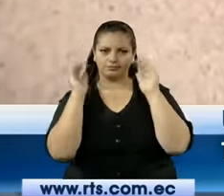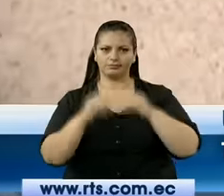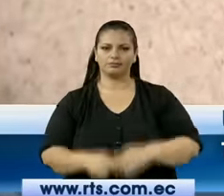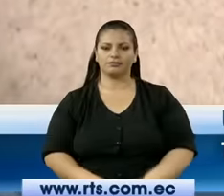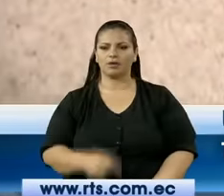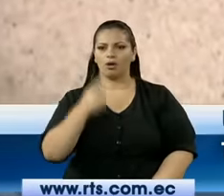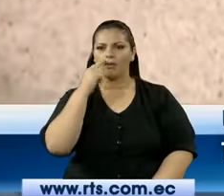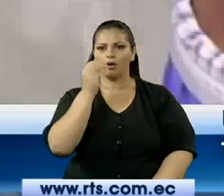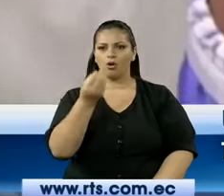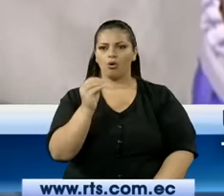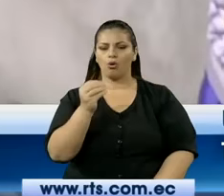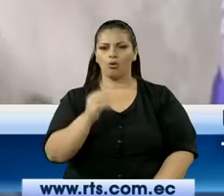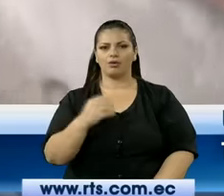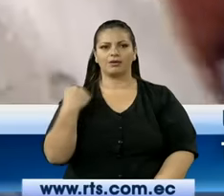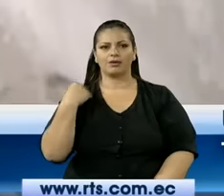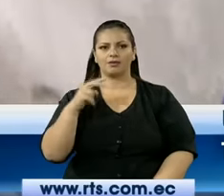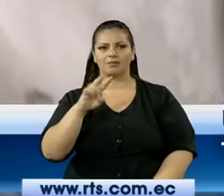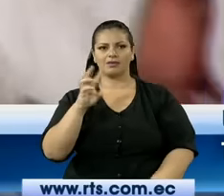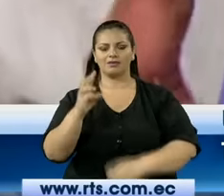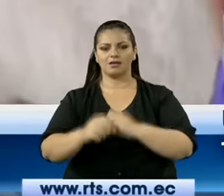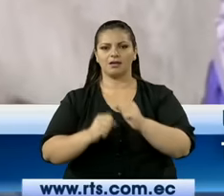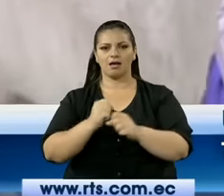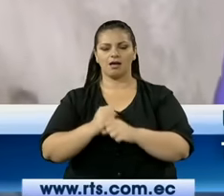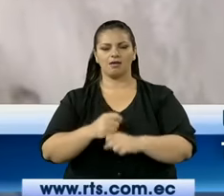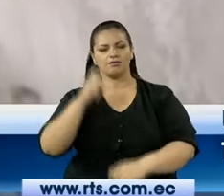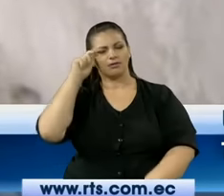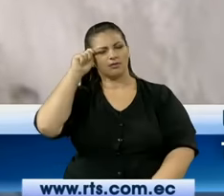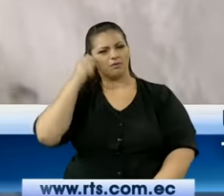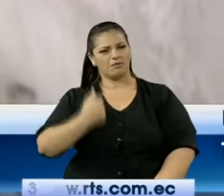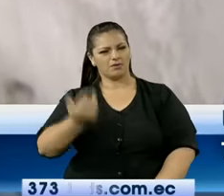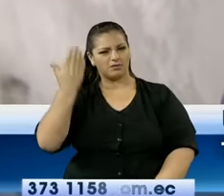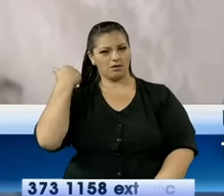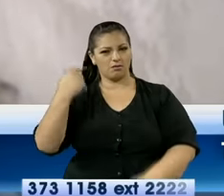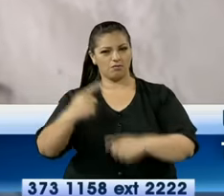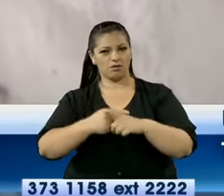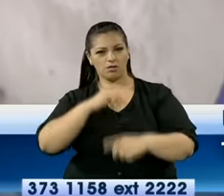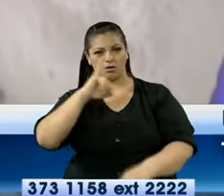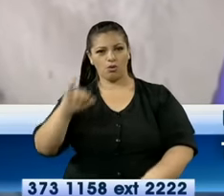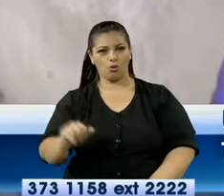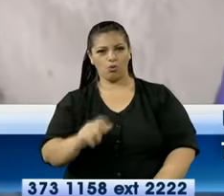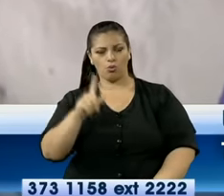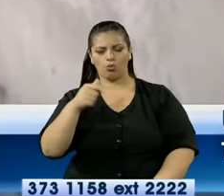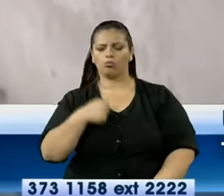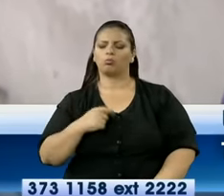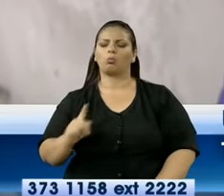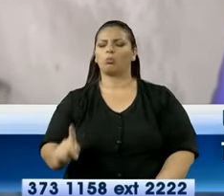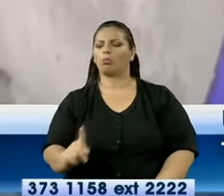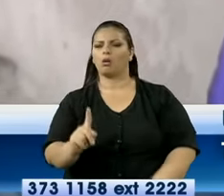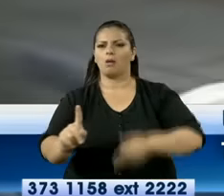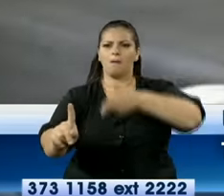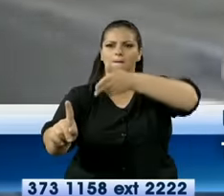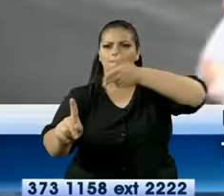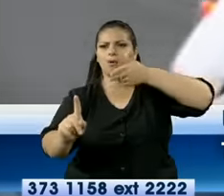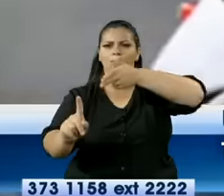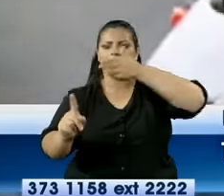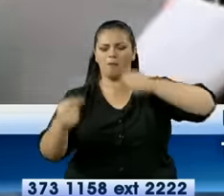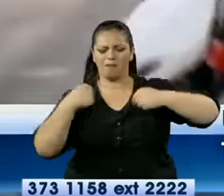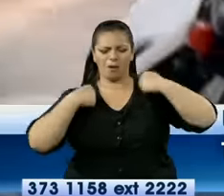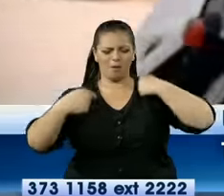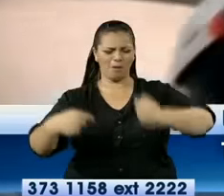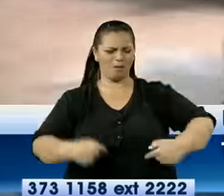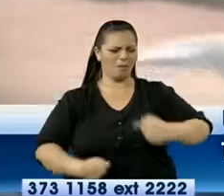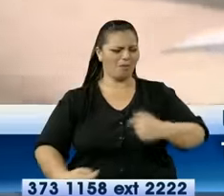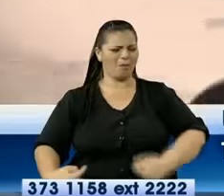de 26 años. Recuerda que el pasado mes de julio fue el blanco de 23 disparos contra su cuerpo, hecho del